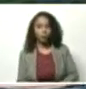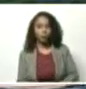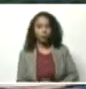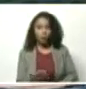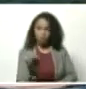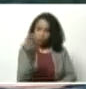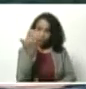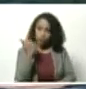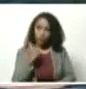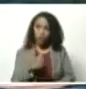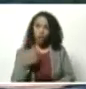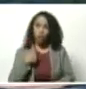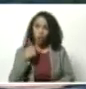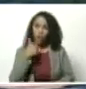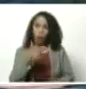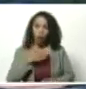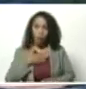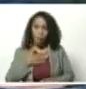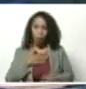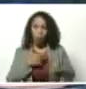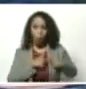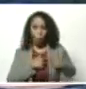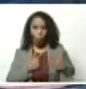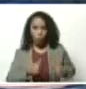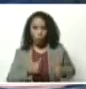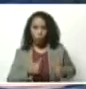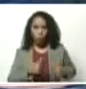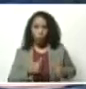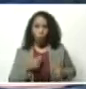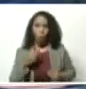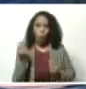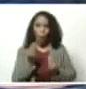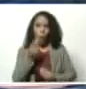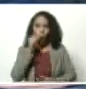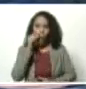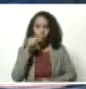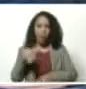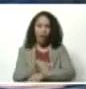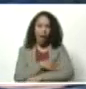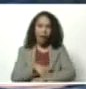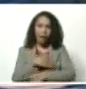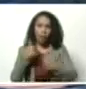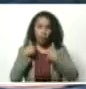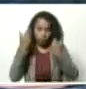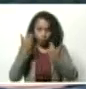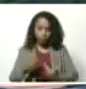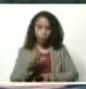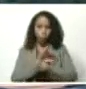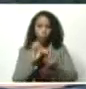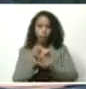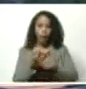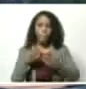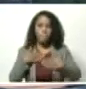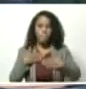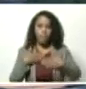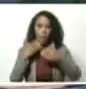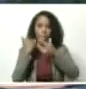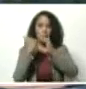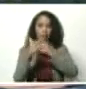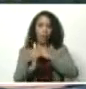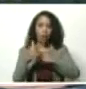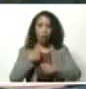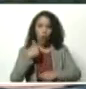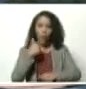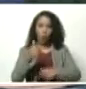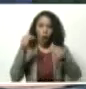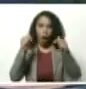Vénganse. Yo les digo desde mi corazón, como hombre de la calle, hombre de a pie que soy, es mi mensaje. Se los digo